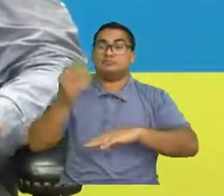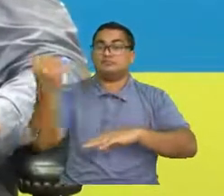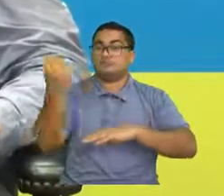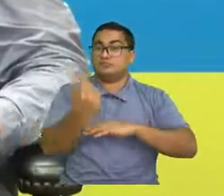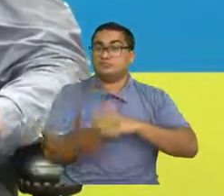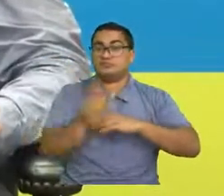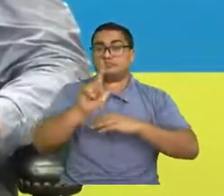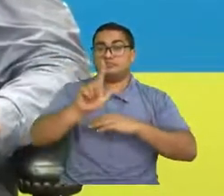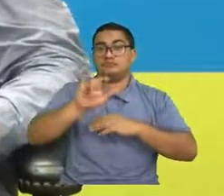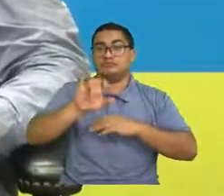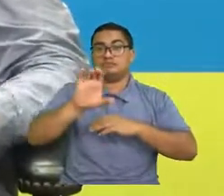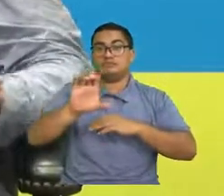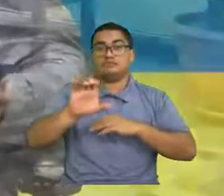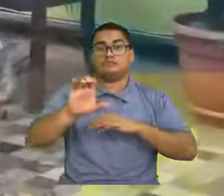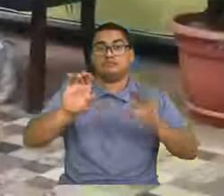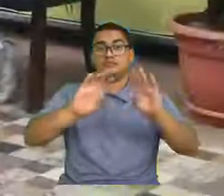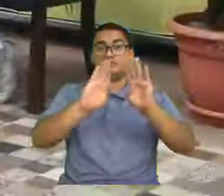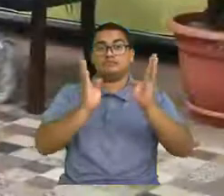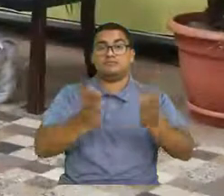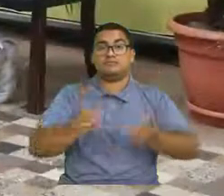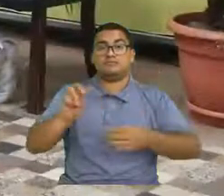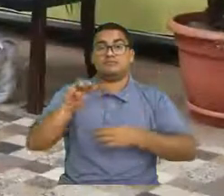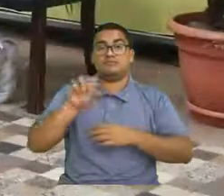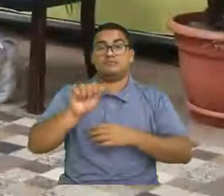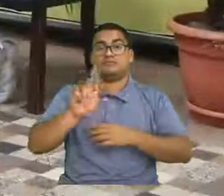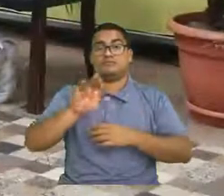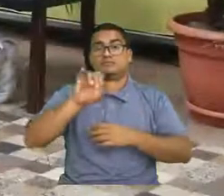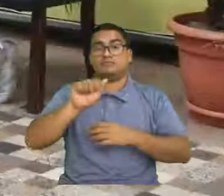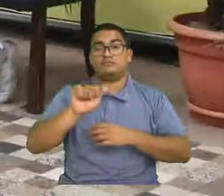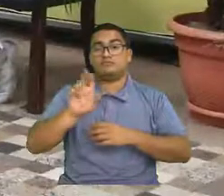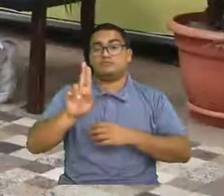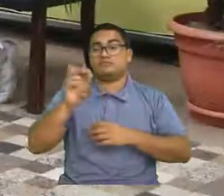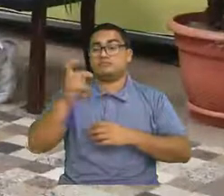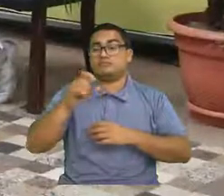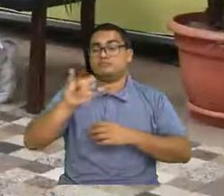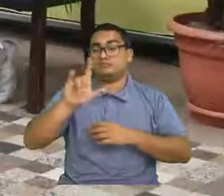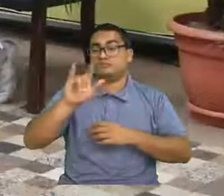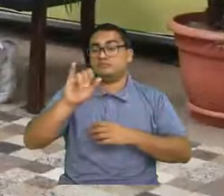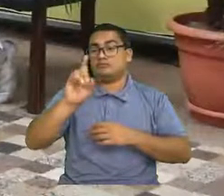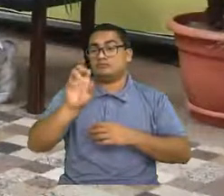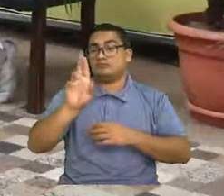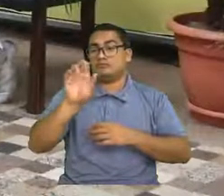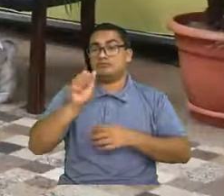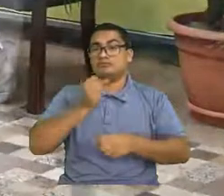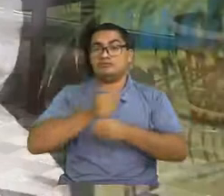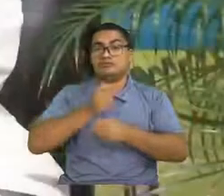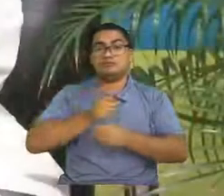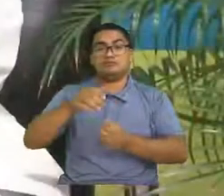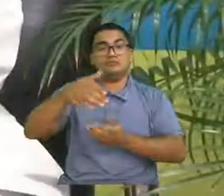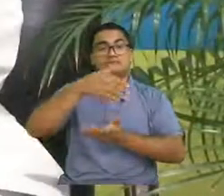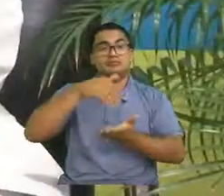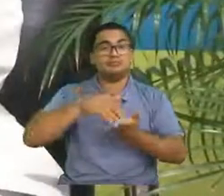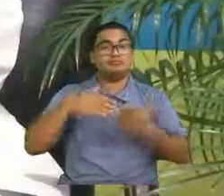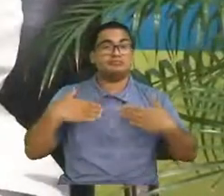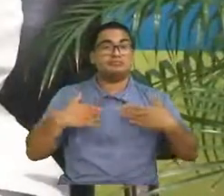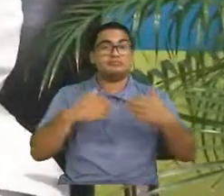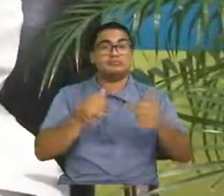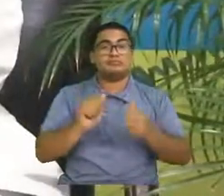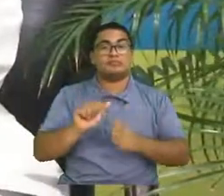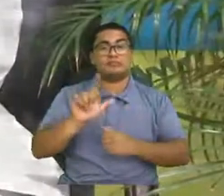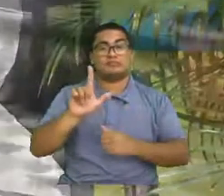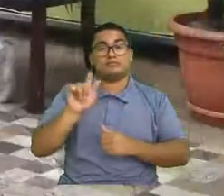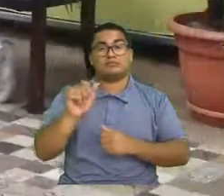Campo, quien es parte del equipo médico del Centro de Salud Altagracia, ubicado en el distrito número 3 de Managua. Bienvenida,